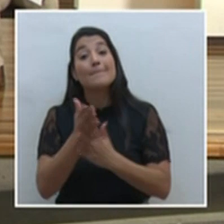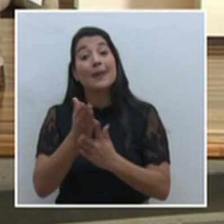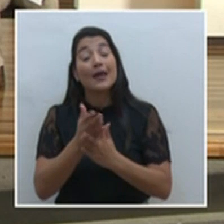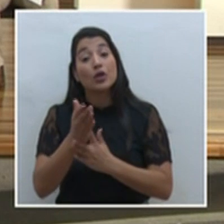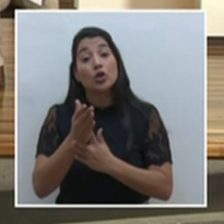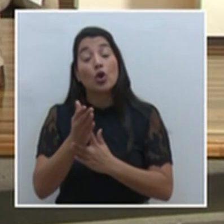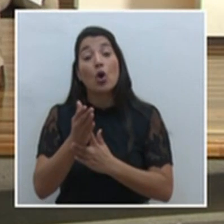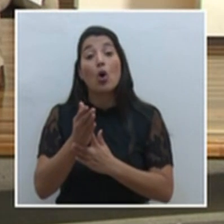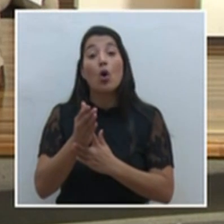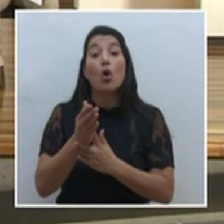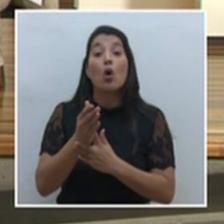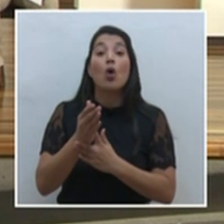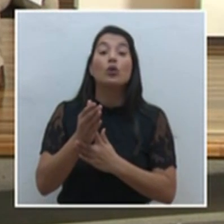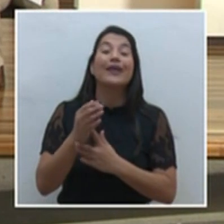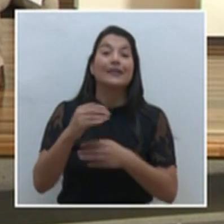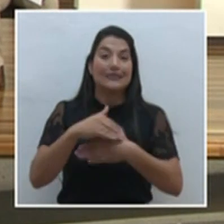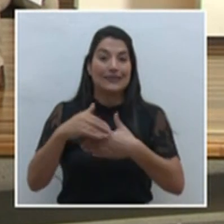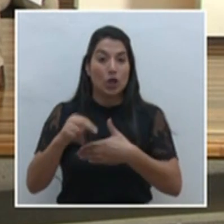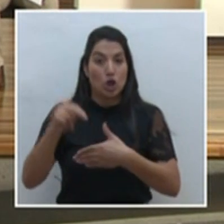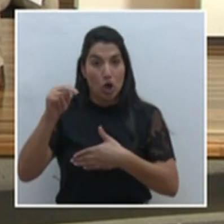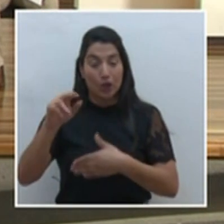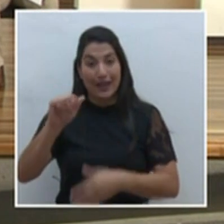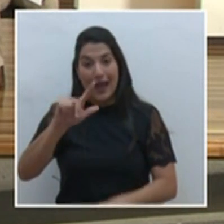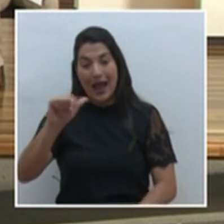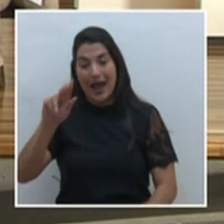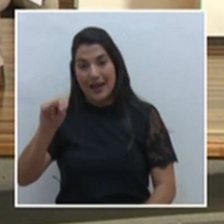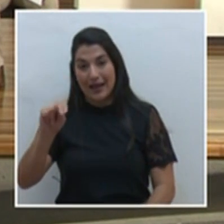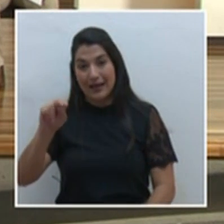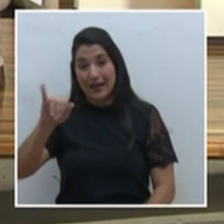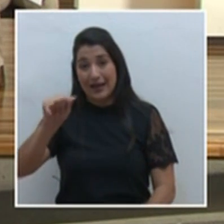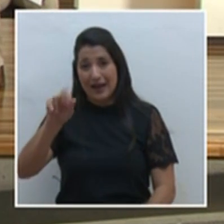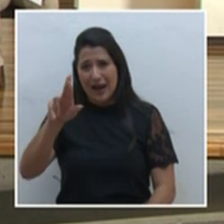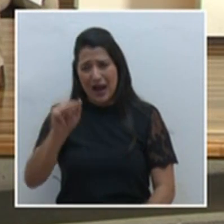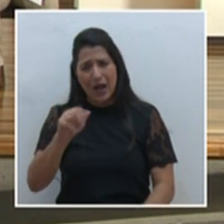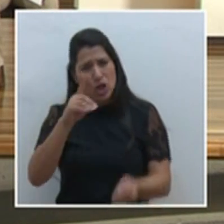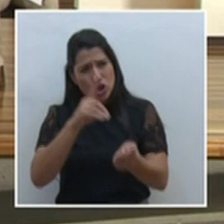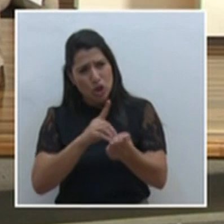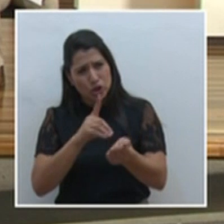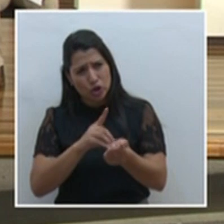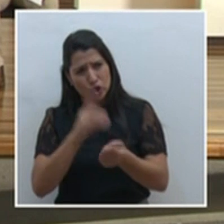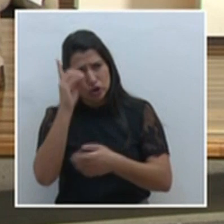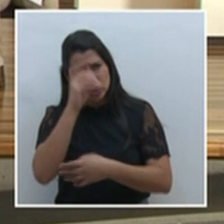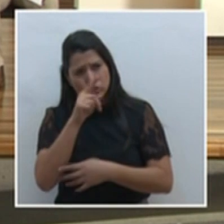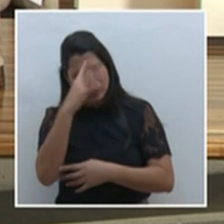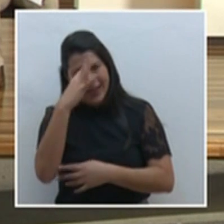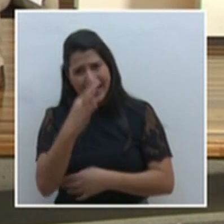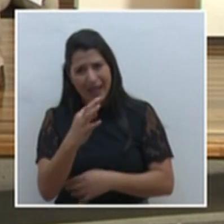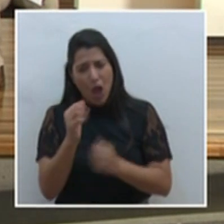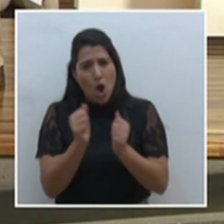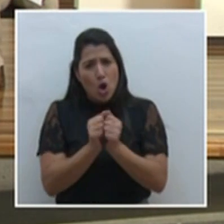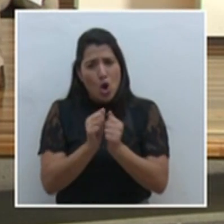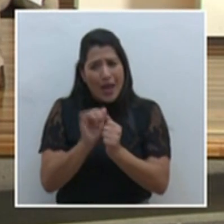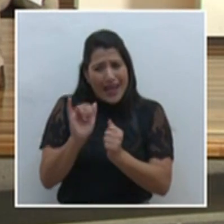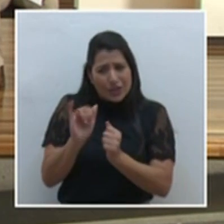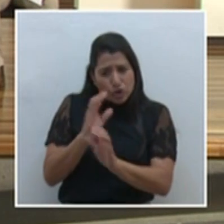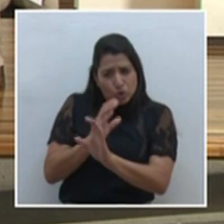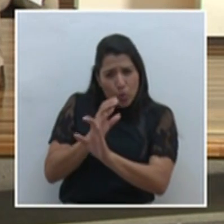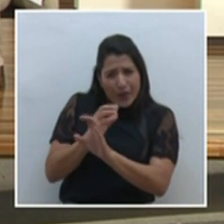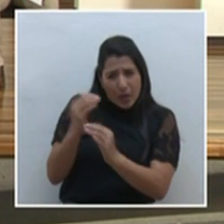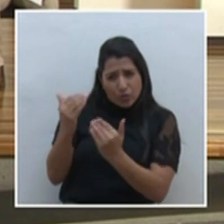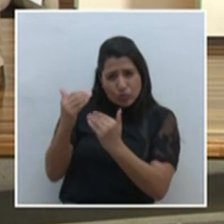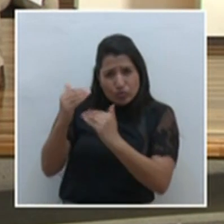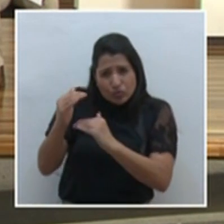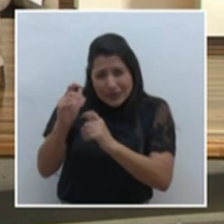Jara, de la zona norte, es la siguiente, doctor. ¿Cree usted que con estas medidas especiales tan focalizadas y no